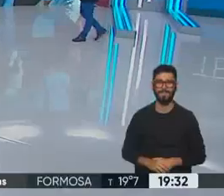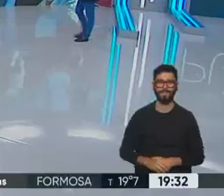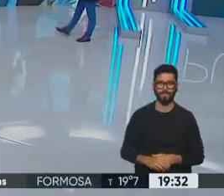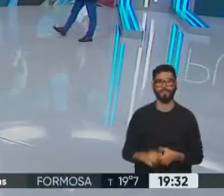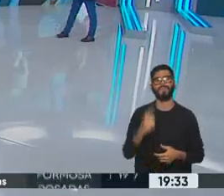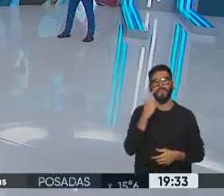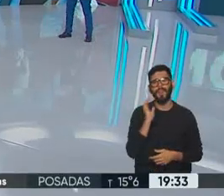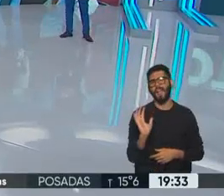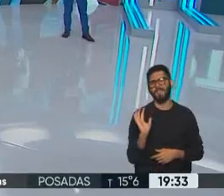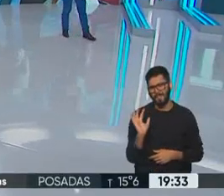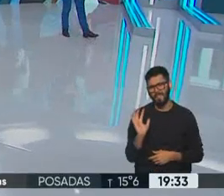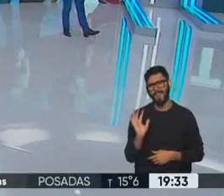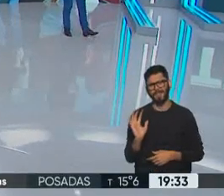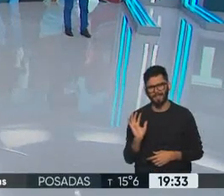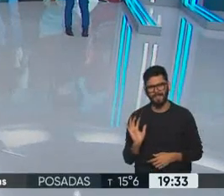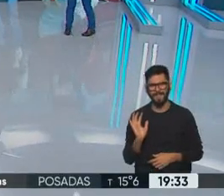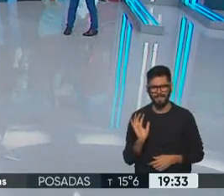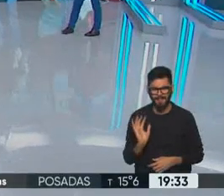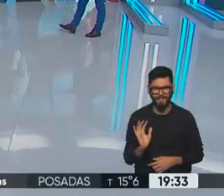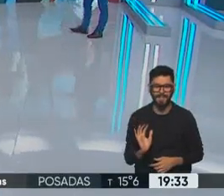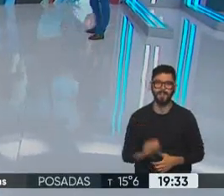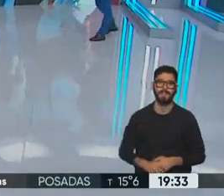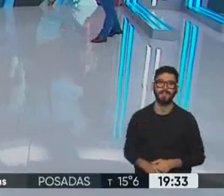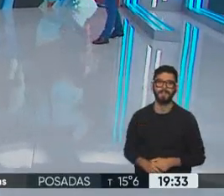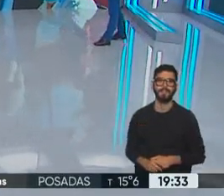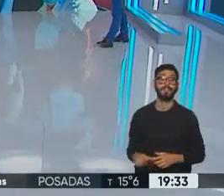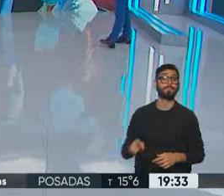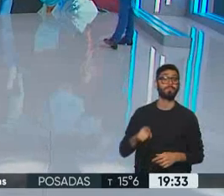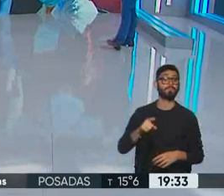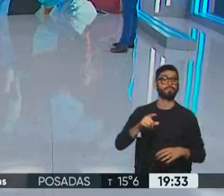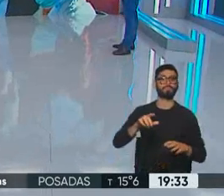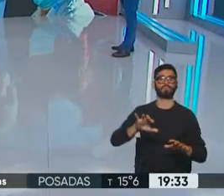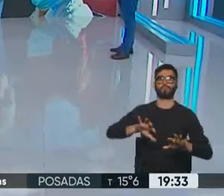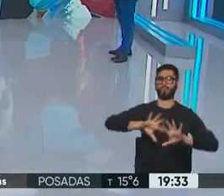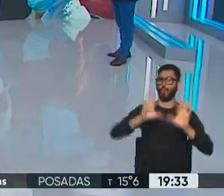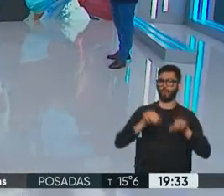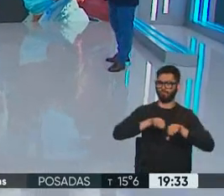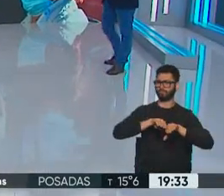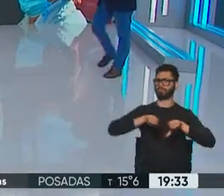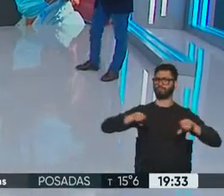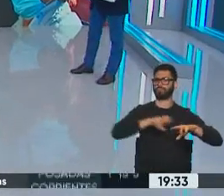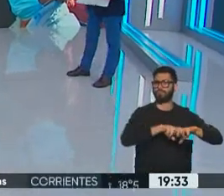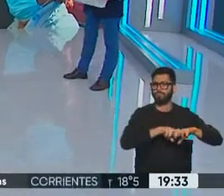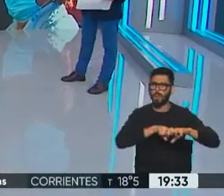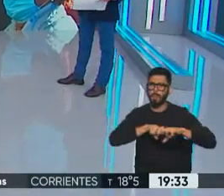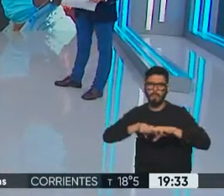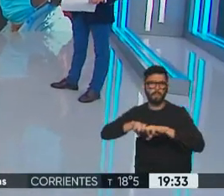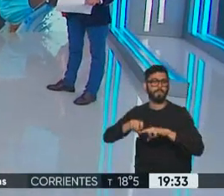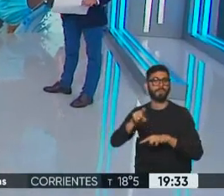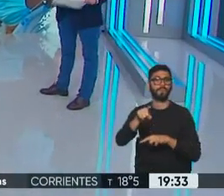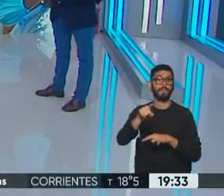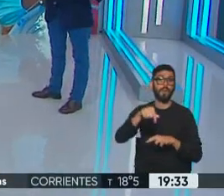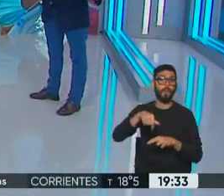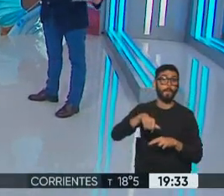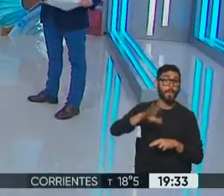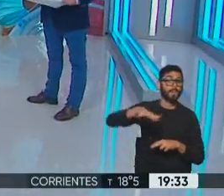A ver, a ver, a ver, a ver, a ver, a ver, a ver, a ver, a ver, a ver, a ver. Todo este escenario político es en general pico la